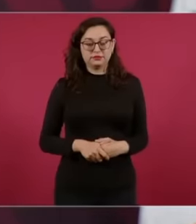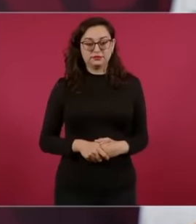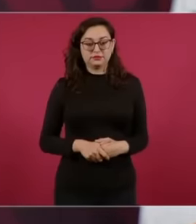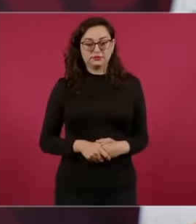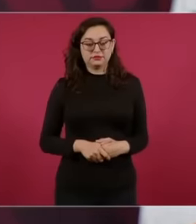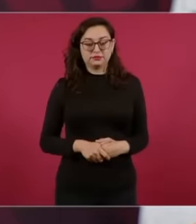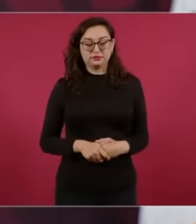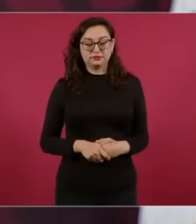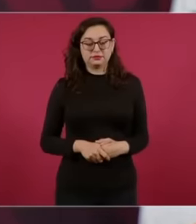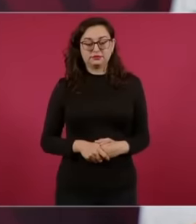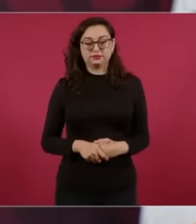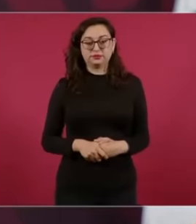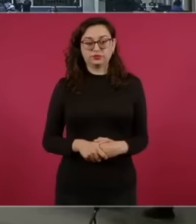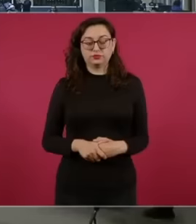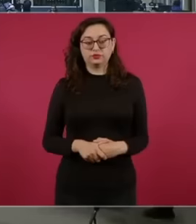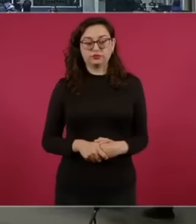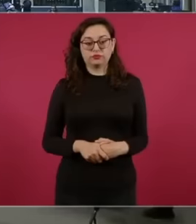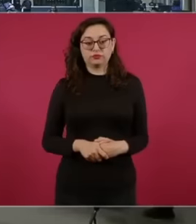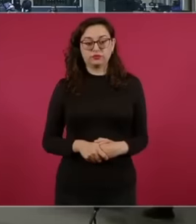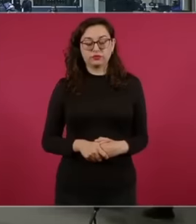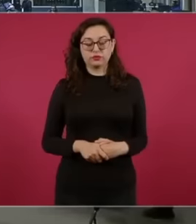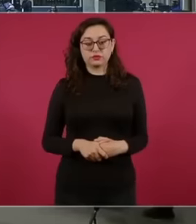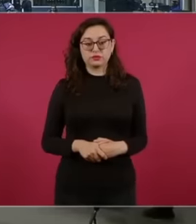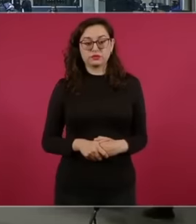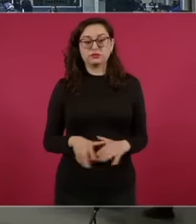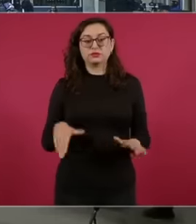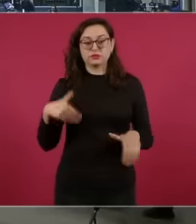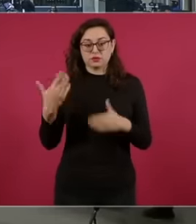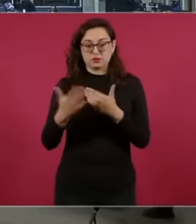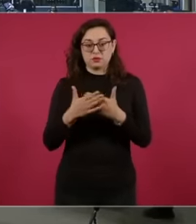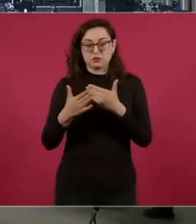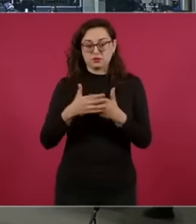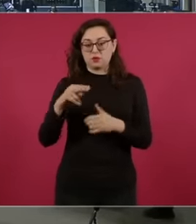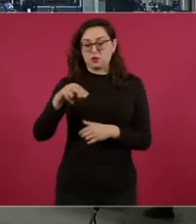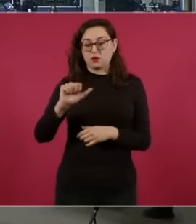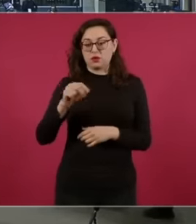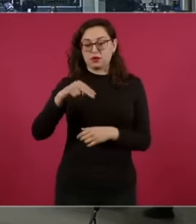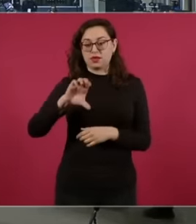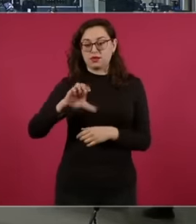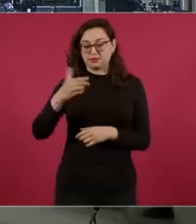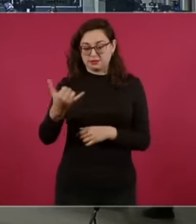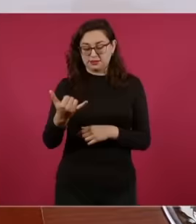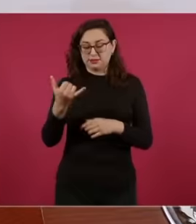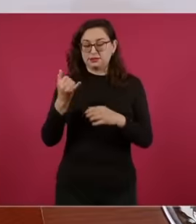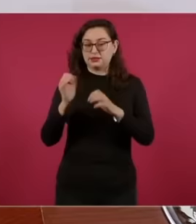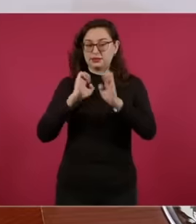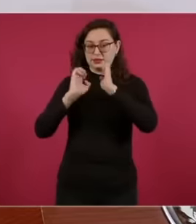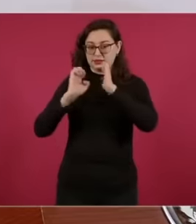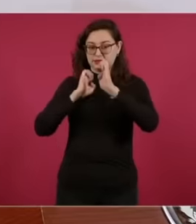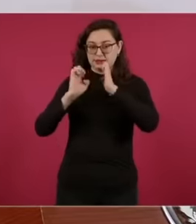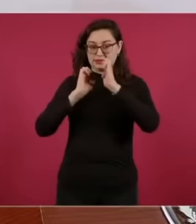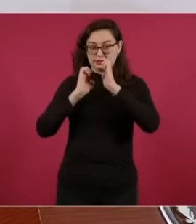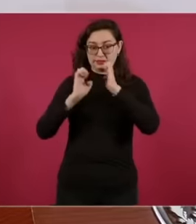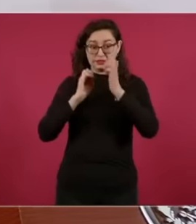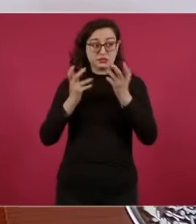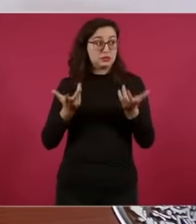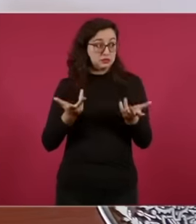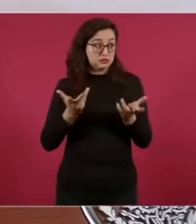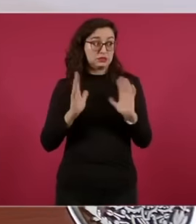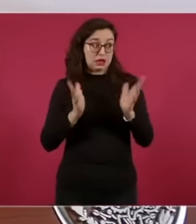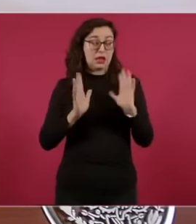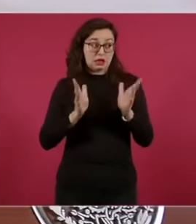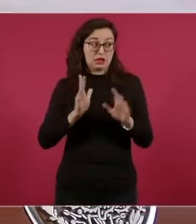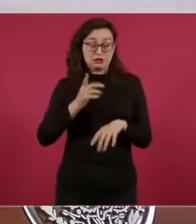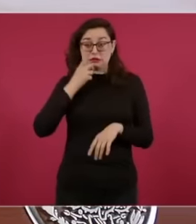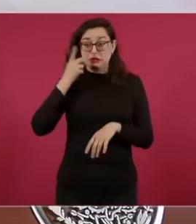vamos a hacer la entrevista con Nancy. ¿Cuándo va a ser? Pues ya tiene, y hay que decirle